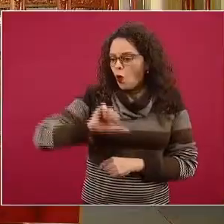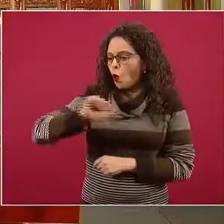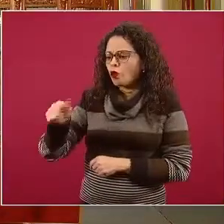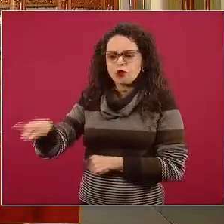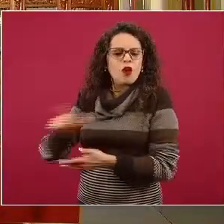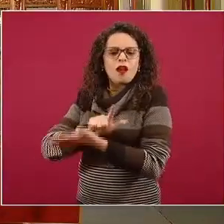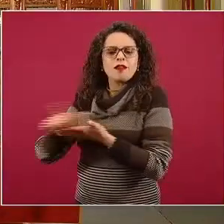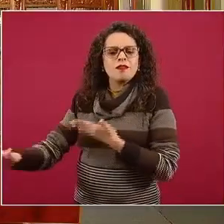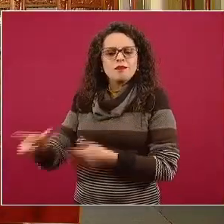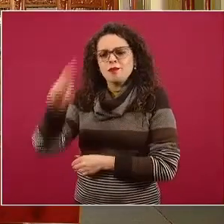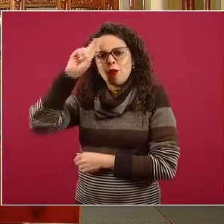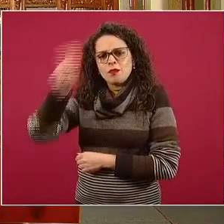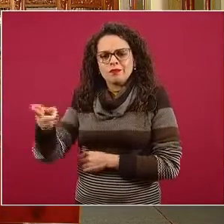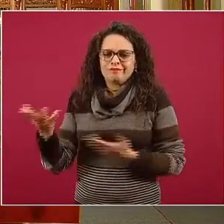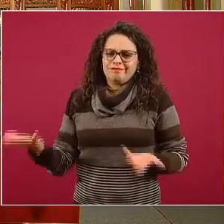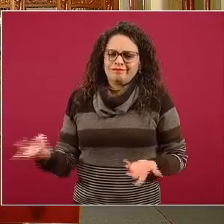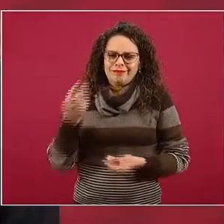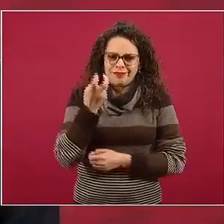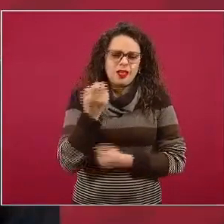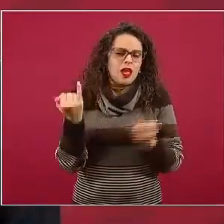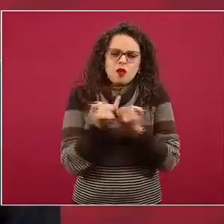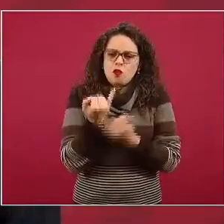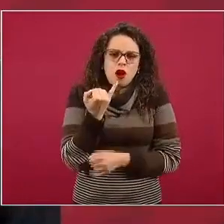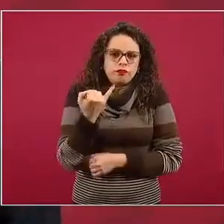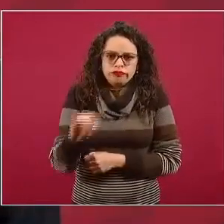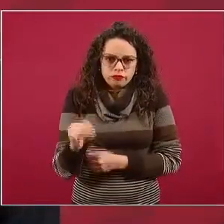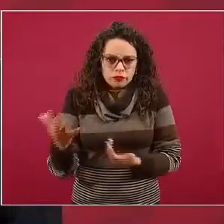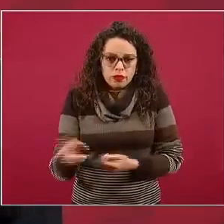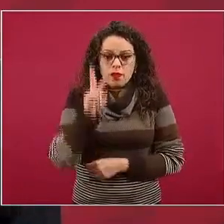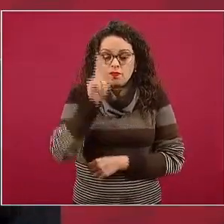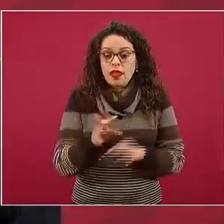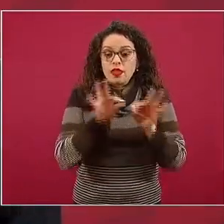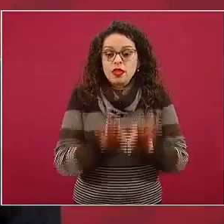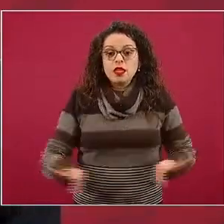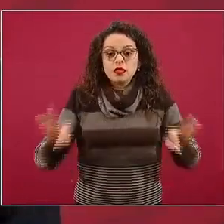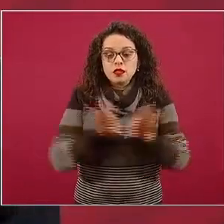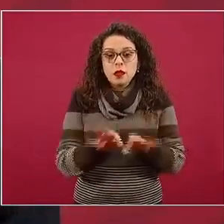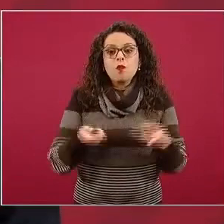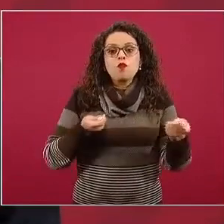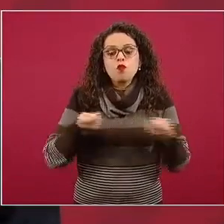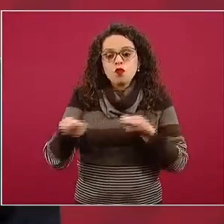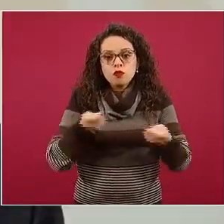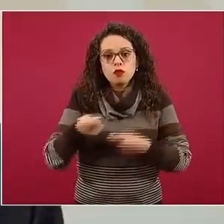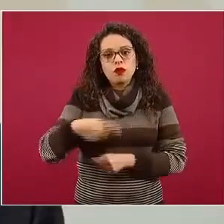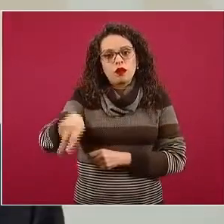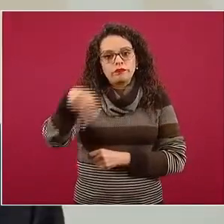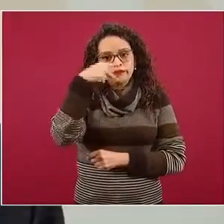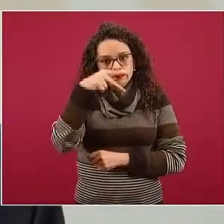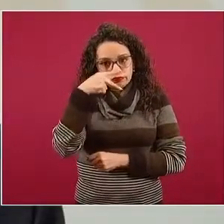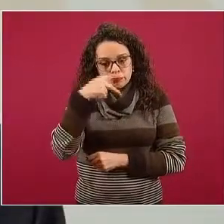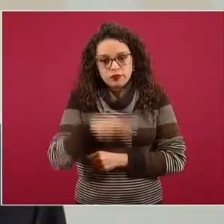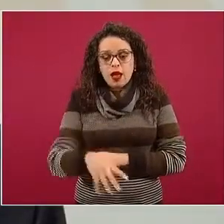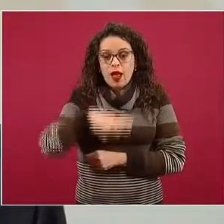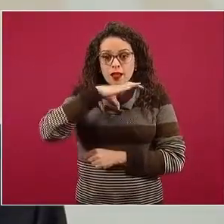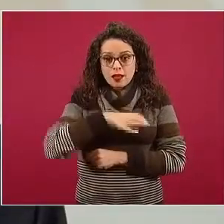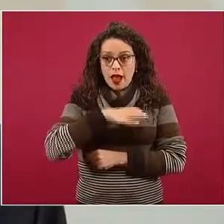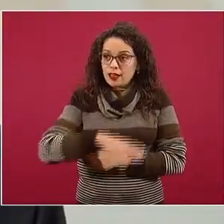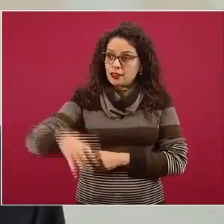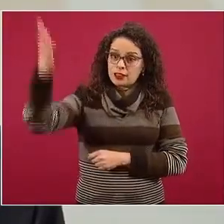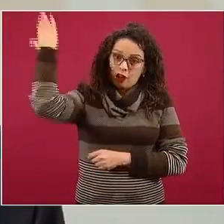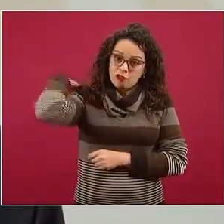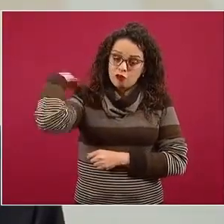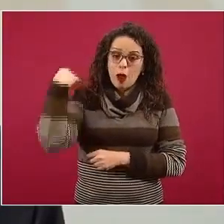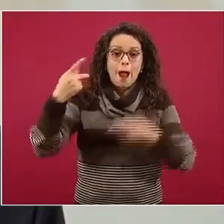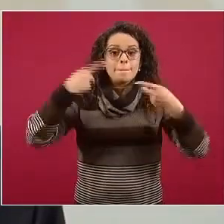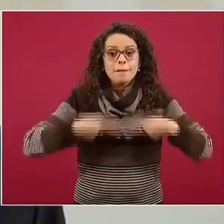elementos más importantes en el control del tabaquismo. El cáncer de pulmón en no fumadores es la sexta causa